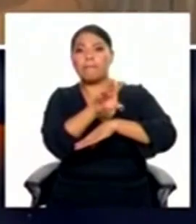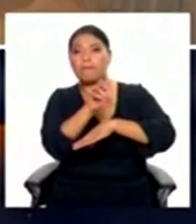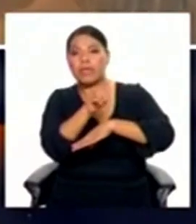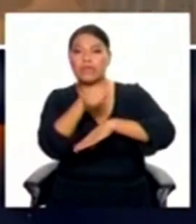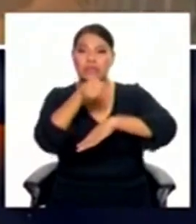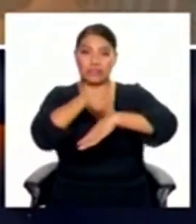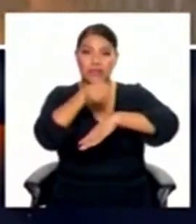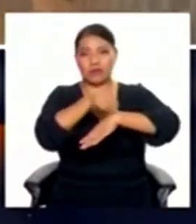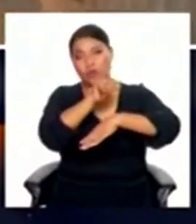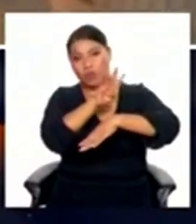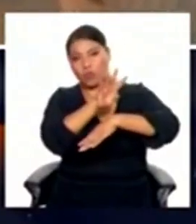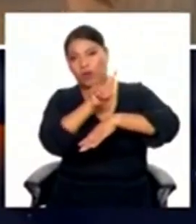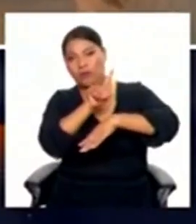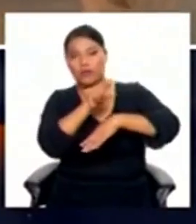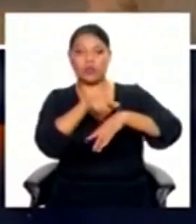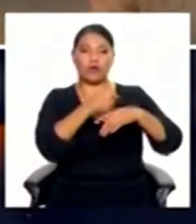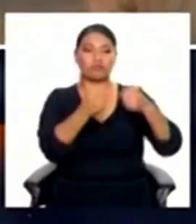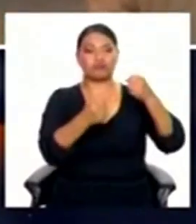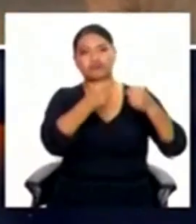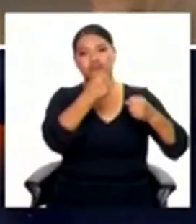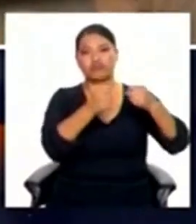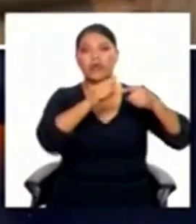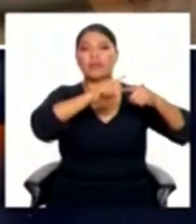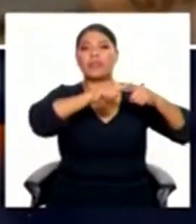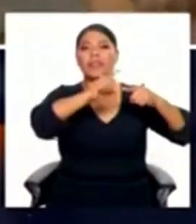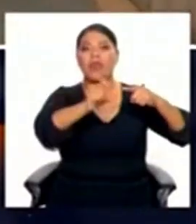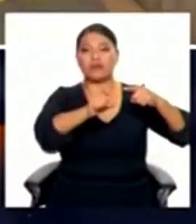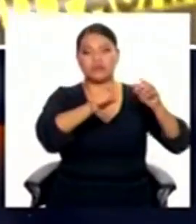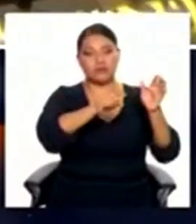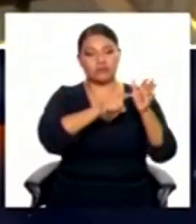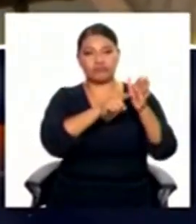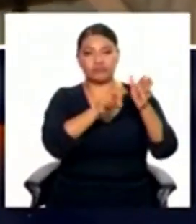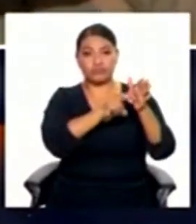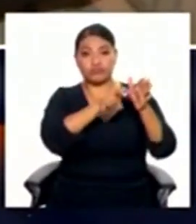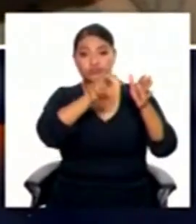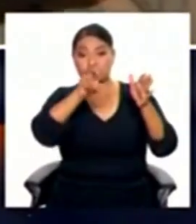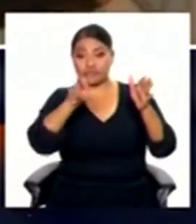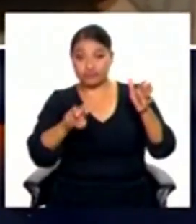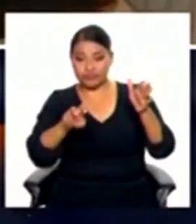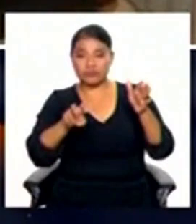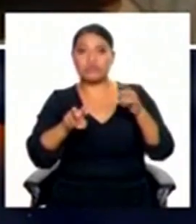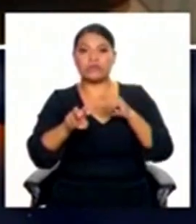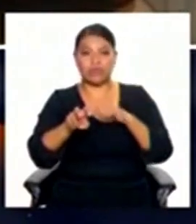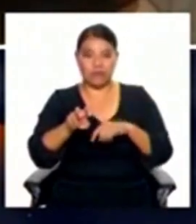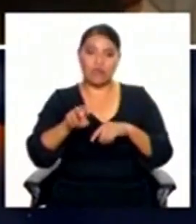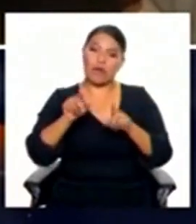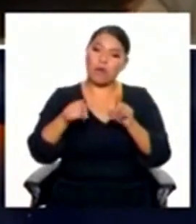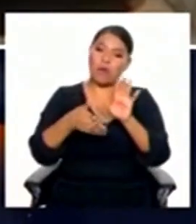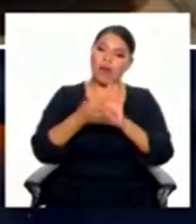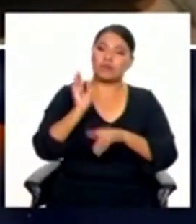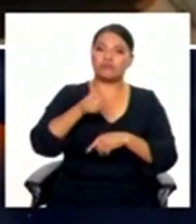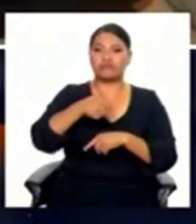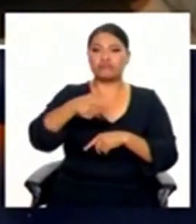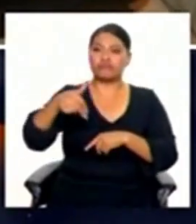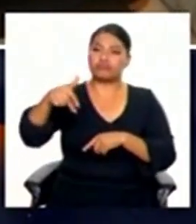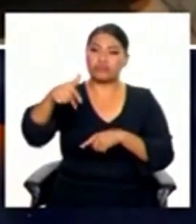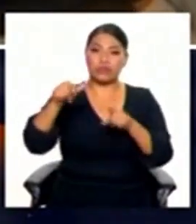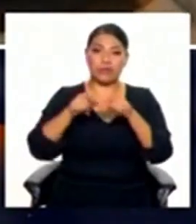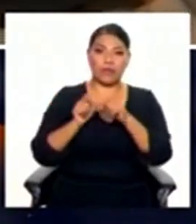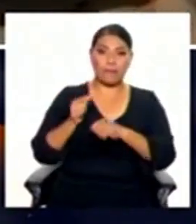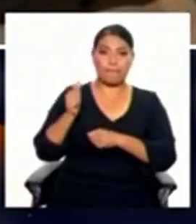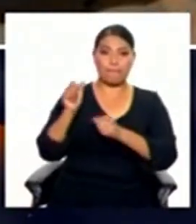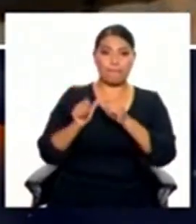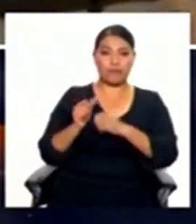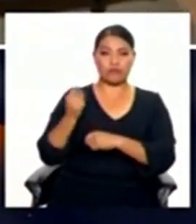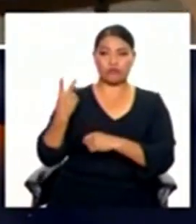de una moto lineal, bajaron dos personas y lo acribillaron. Dejaron su cuerpo tendido